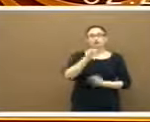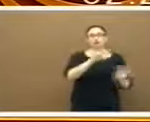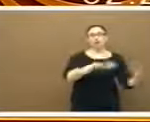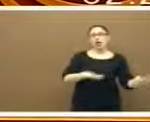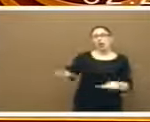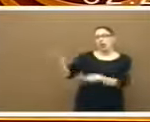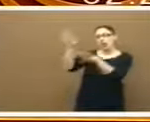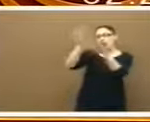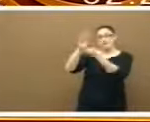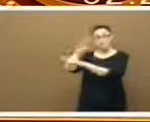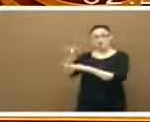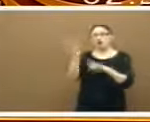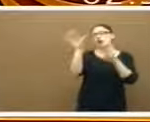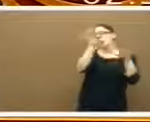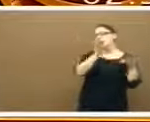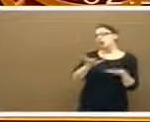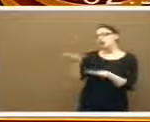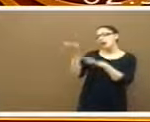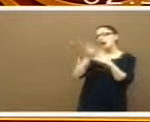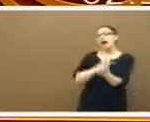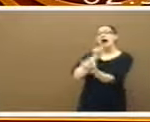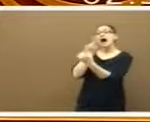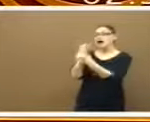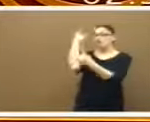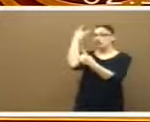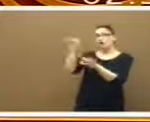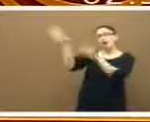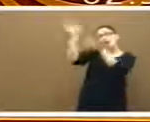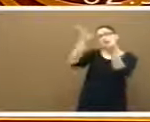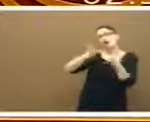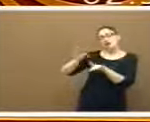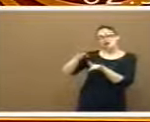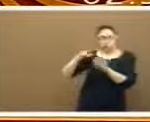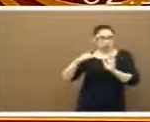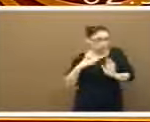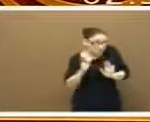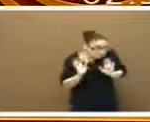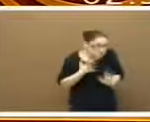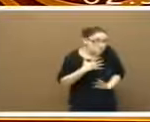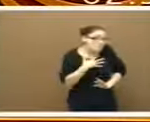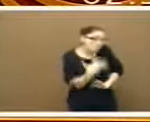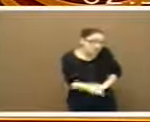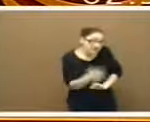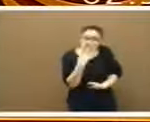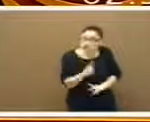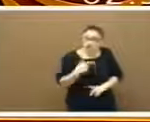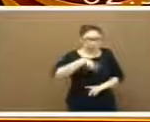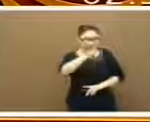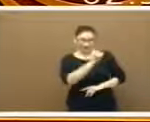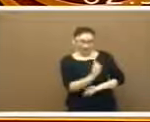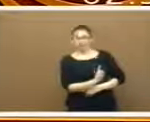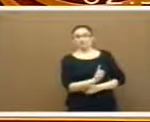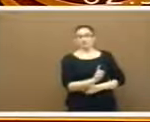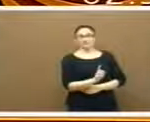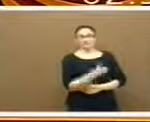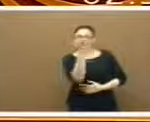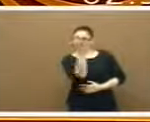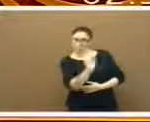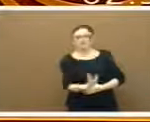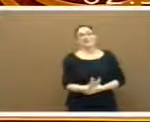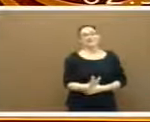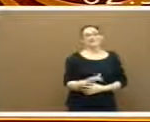los del Partido Popular y cada vez hay más antitaurinos entre sus filas, porque si no, yo no lo entiendo. Ya me gusta ese